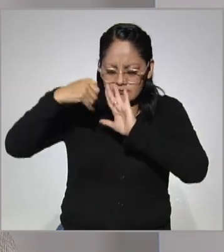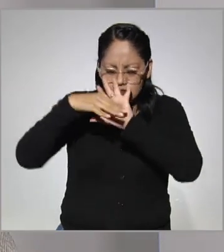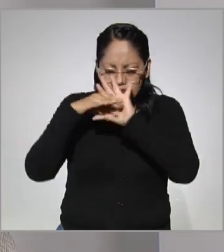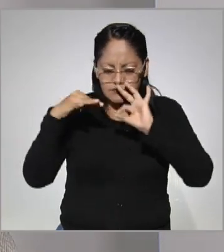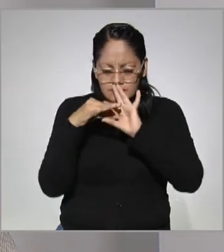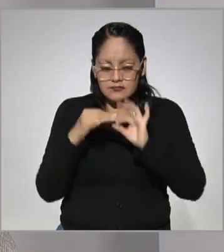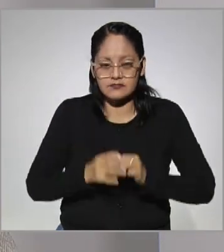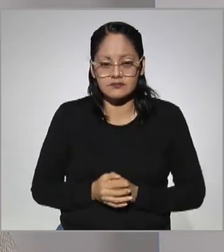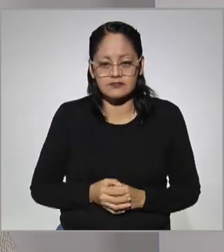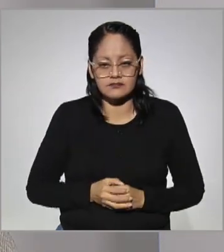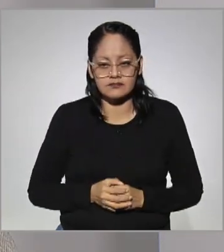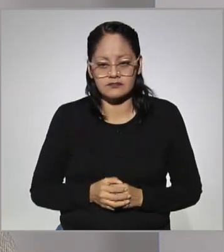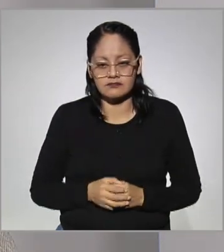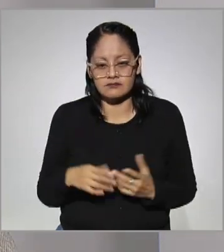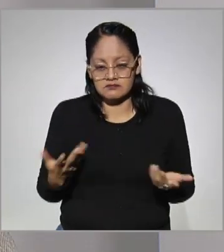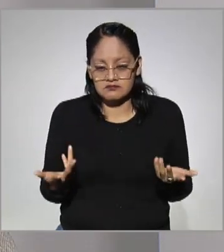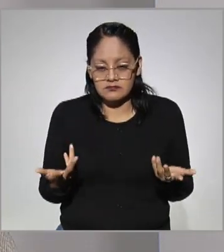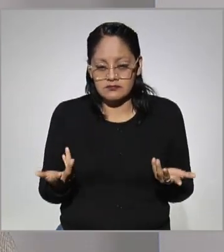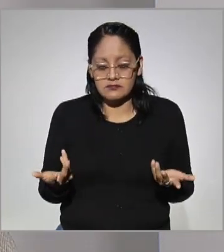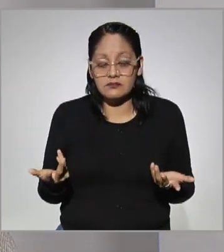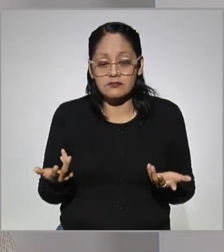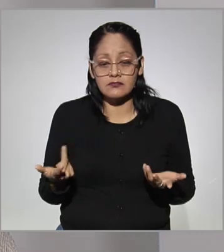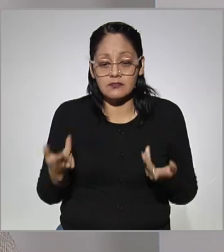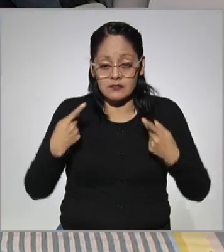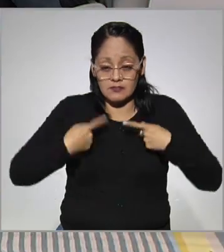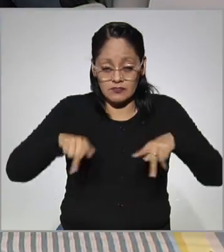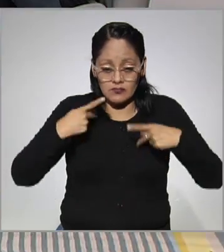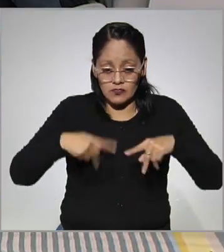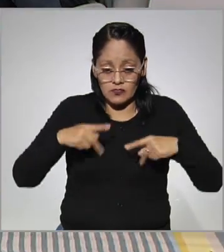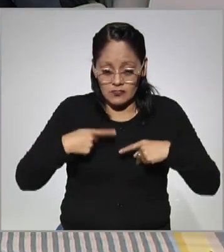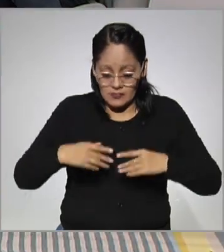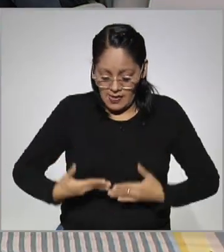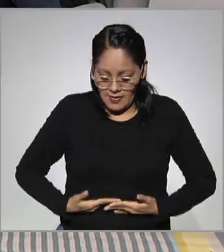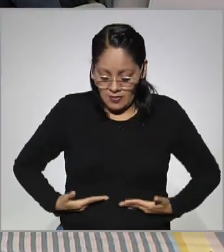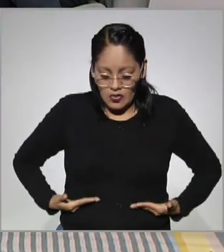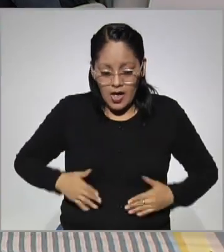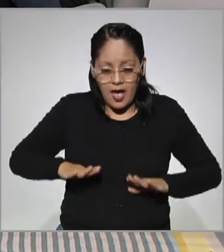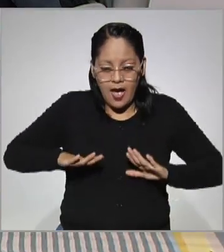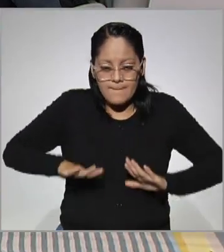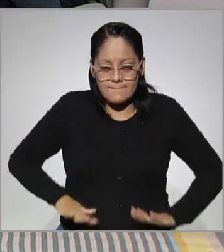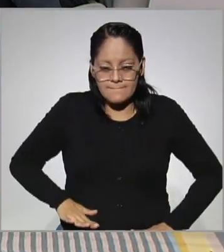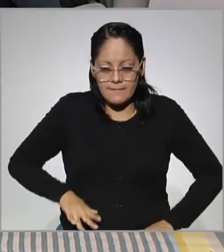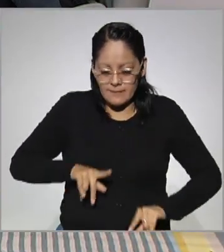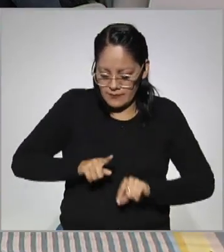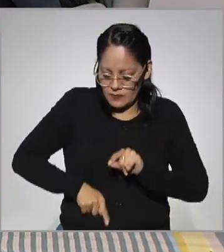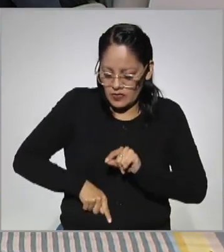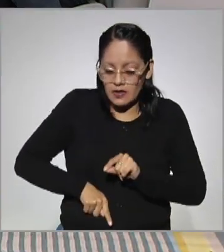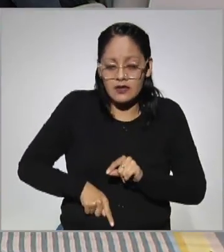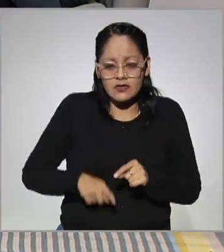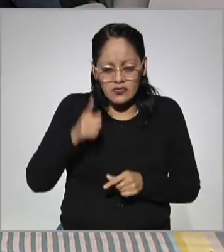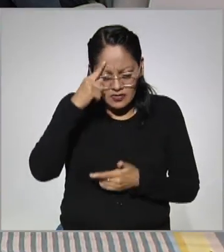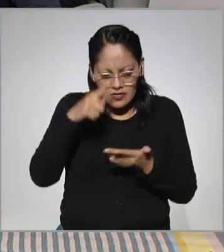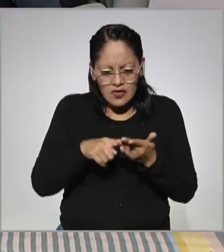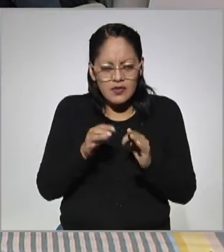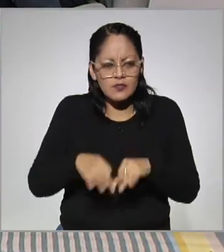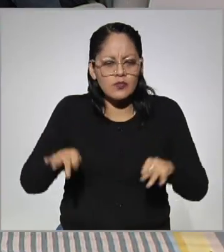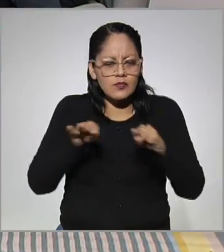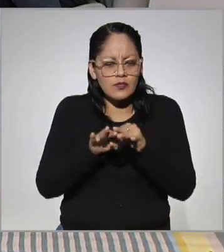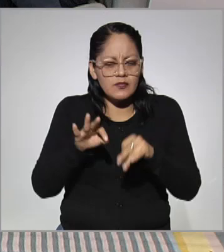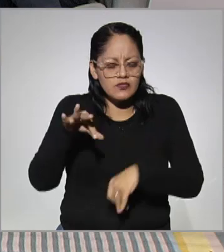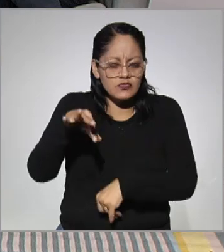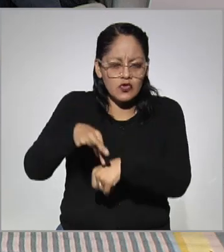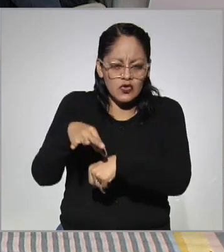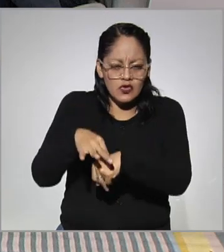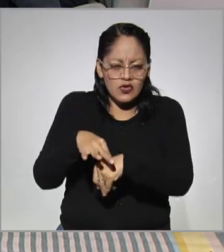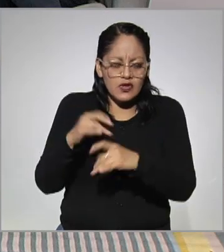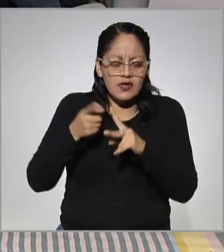lo que, pues no, o sea, las pacientes se descubren de la cintura hacia abajo. Y yo creo que algo importante como médicos, que también parte de todo